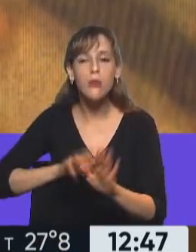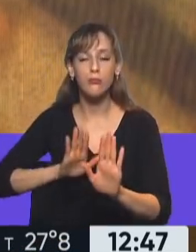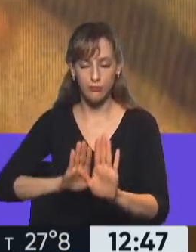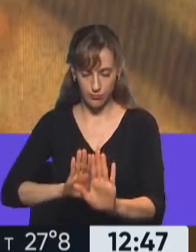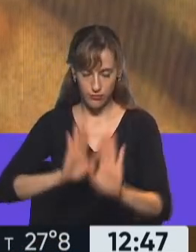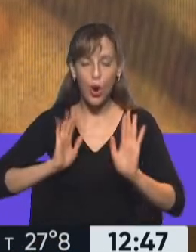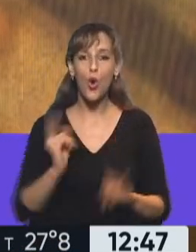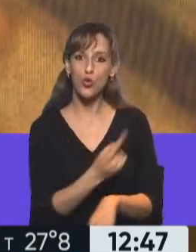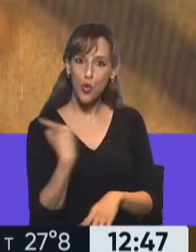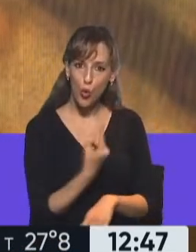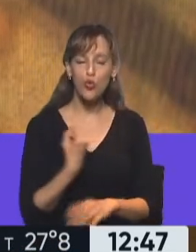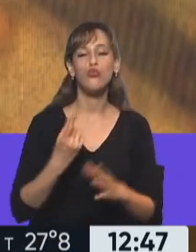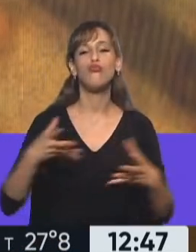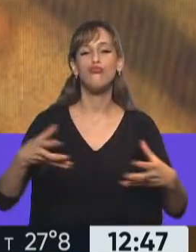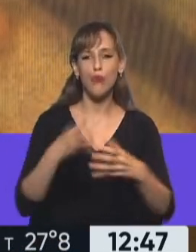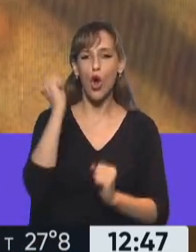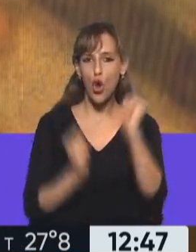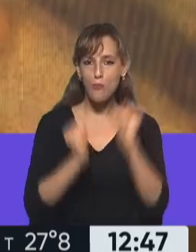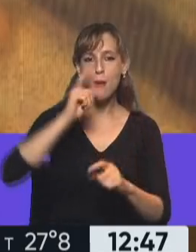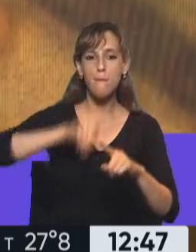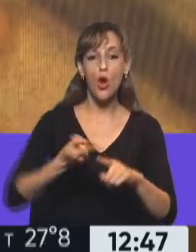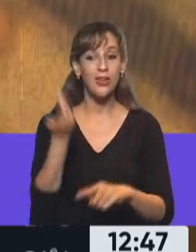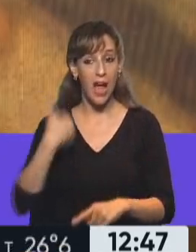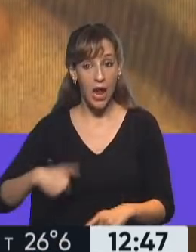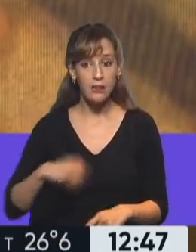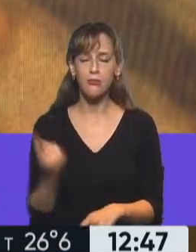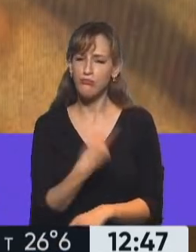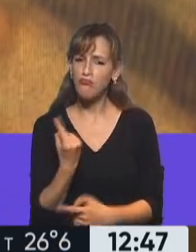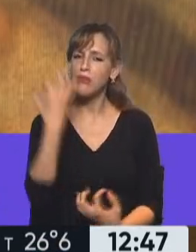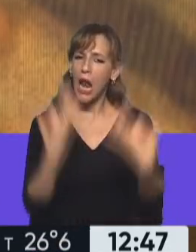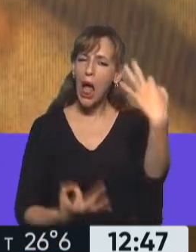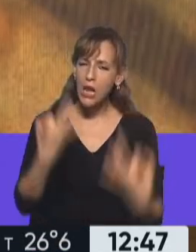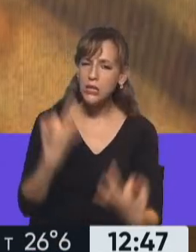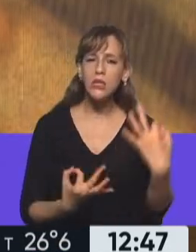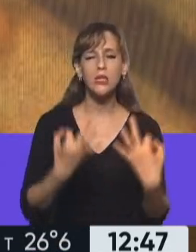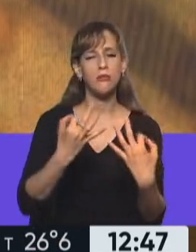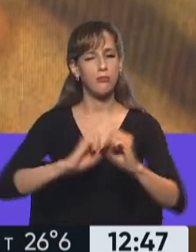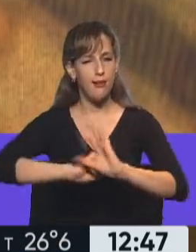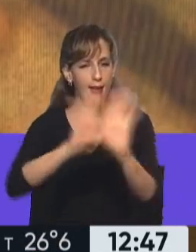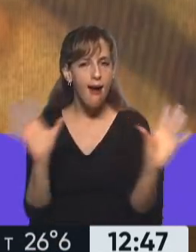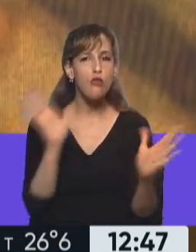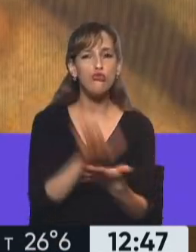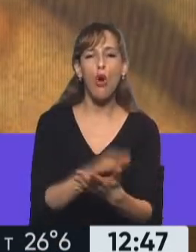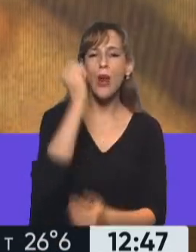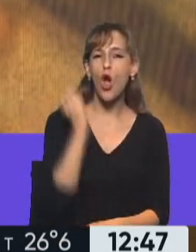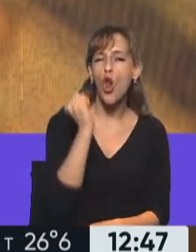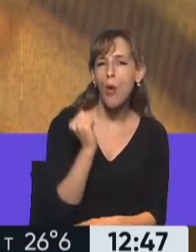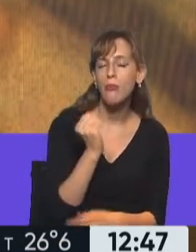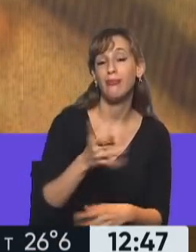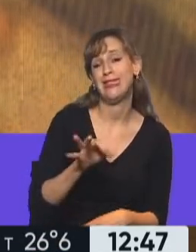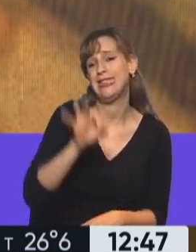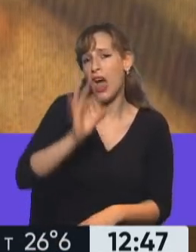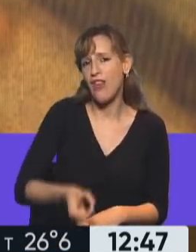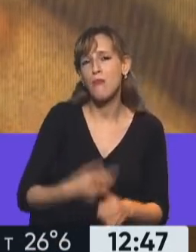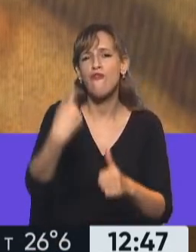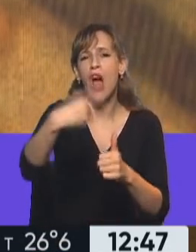de Economía Política Argentina hemos hecho un análisis que intenta desde la economía, sabiendo que hay una infinidad de